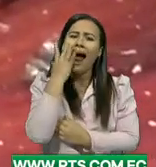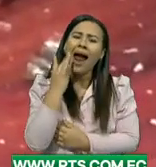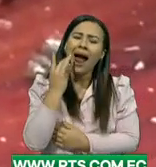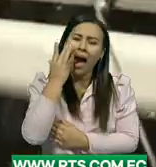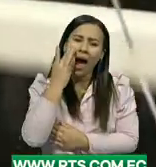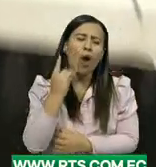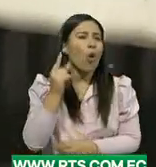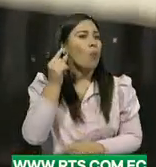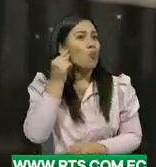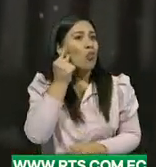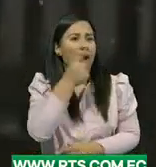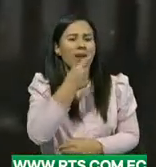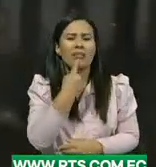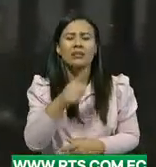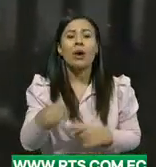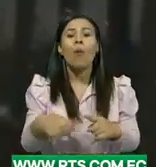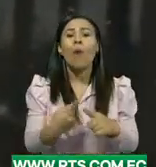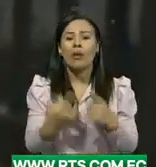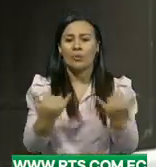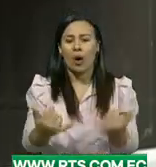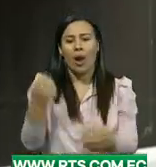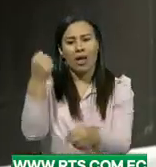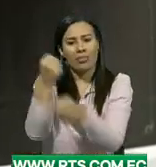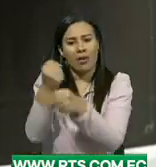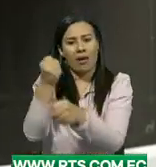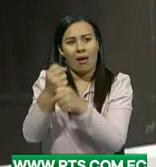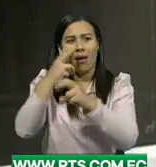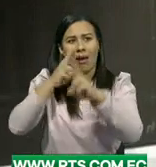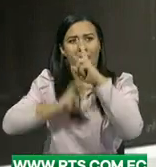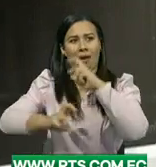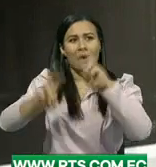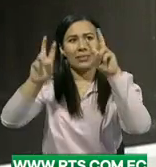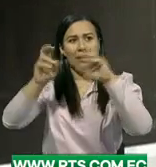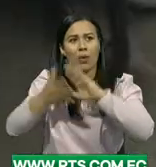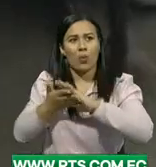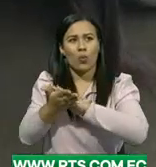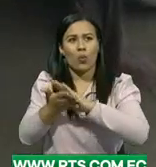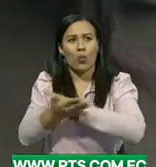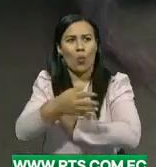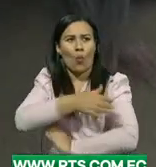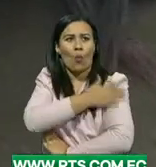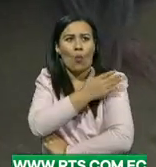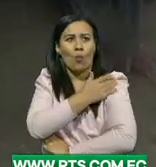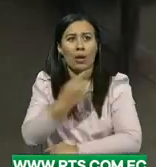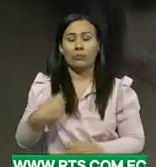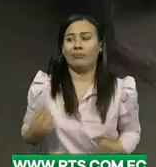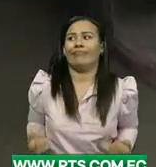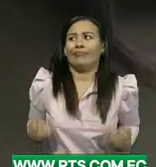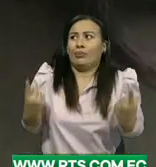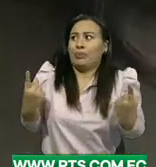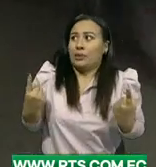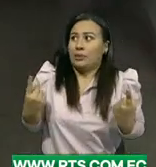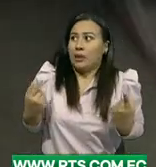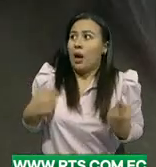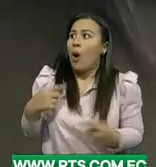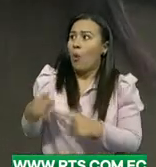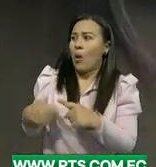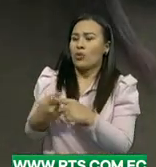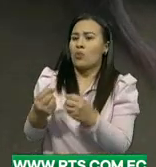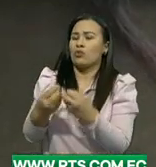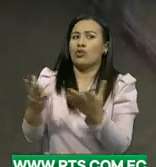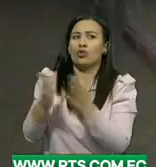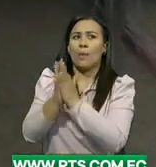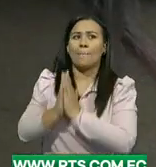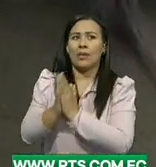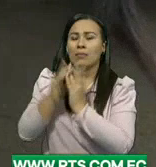la legisladora, que esto se dé cuando se está realizando un trabajo de investigación en temas de corrupción. Nos llama la atención cuando hemos solicitado mucha